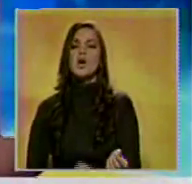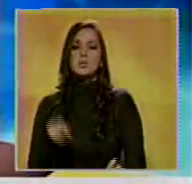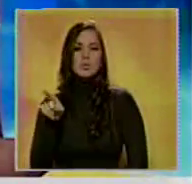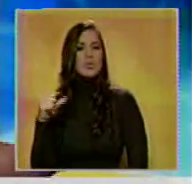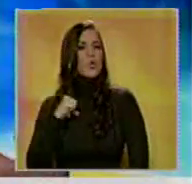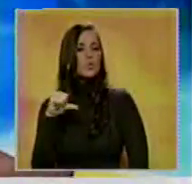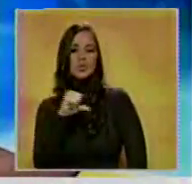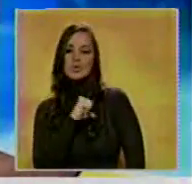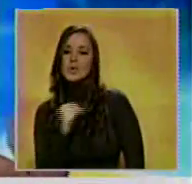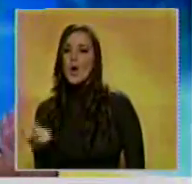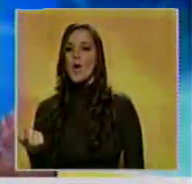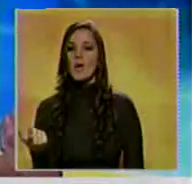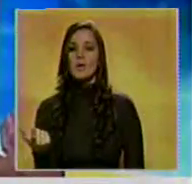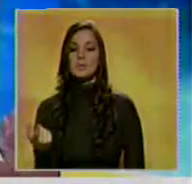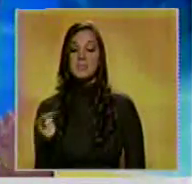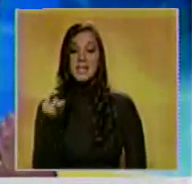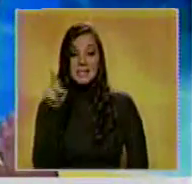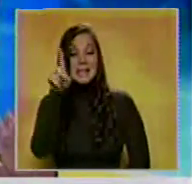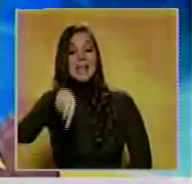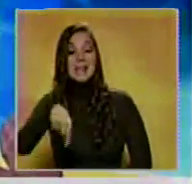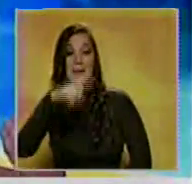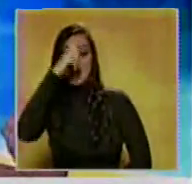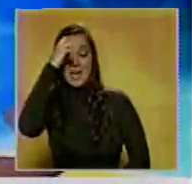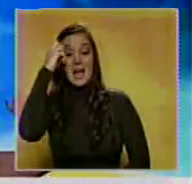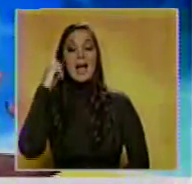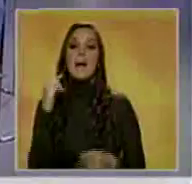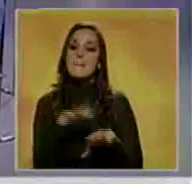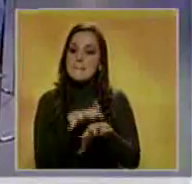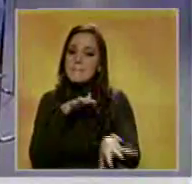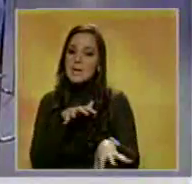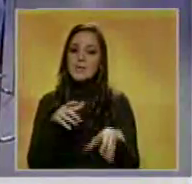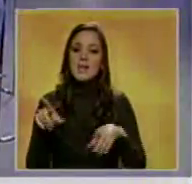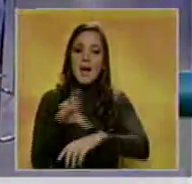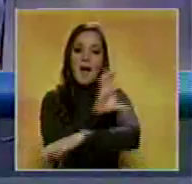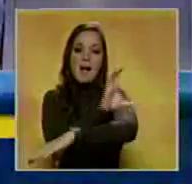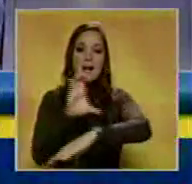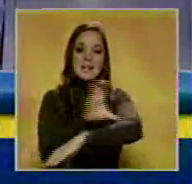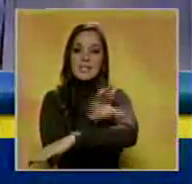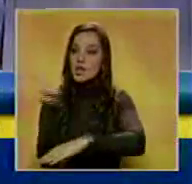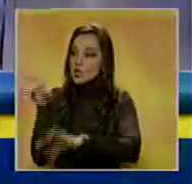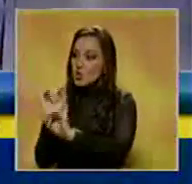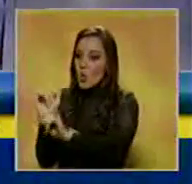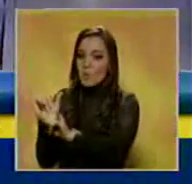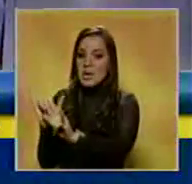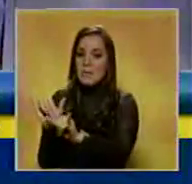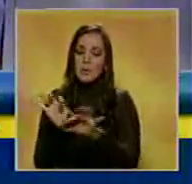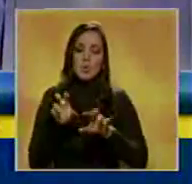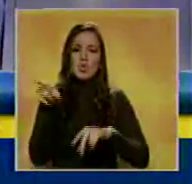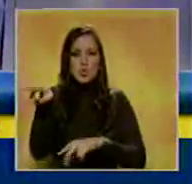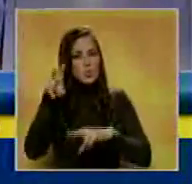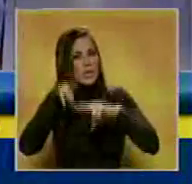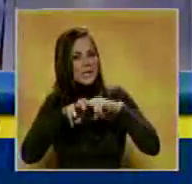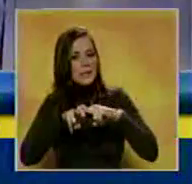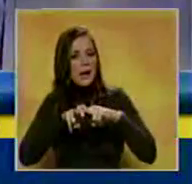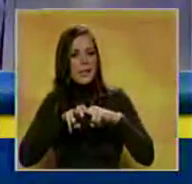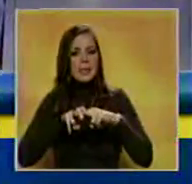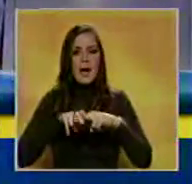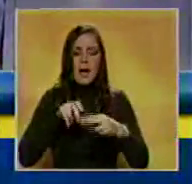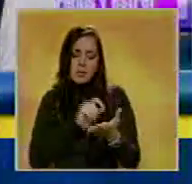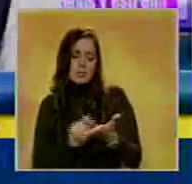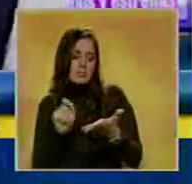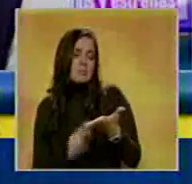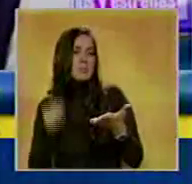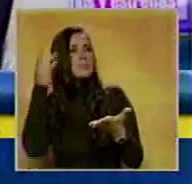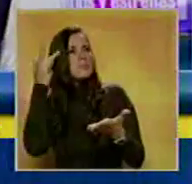Tuyo, solito, tu disco. Además, la gran mayoría de las canciones son compuestas, escritas por ti. Tú te sientas, compones, eso es lo que le sale a Víctor.